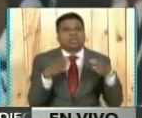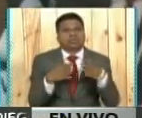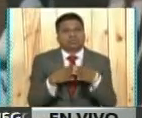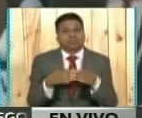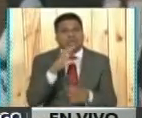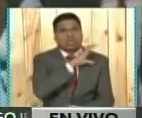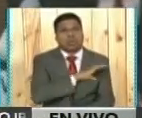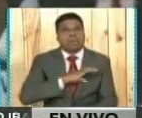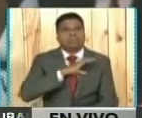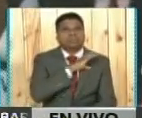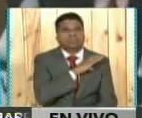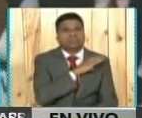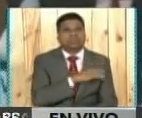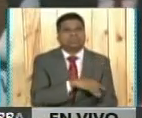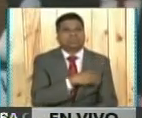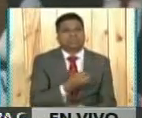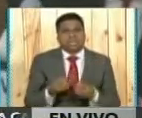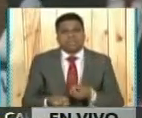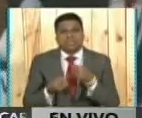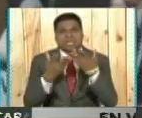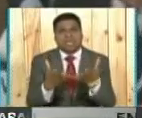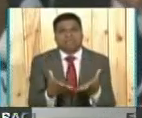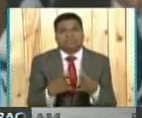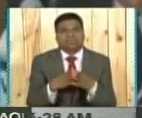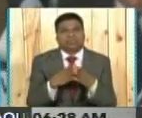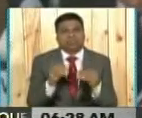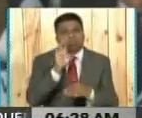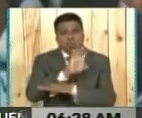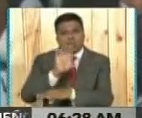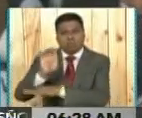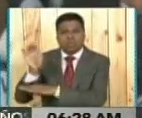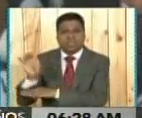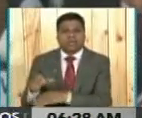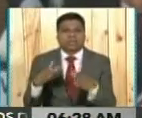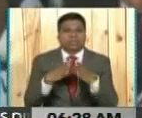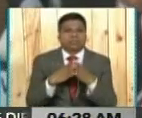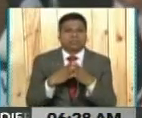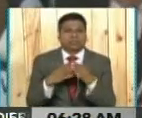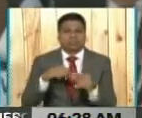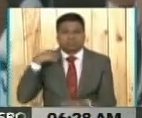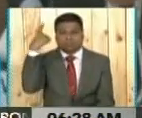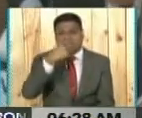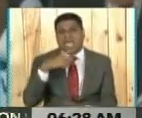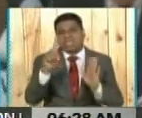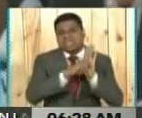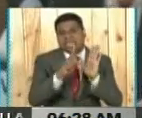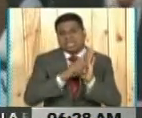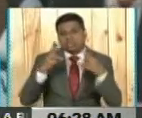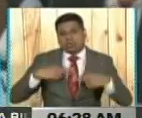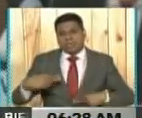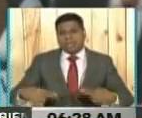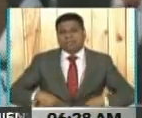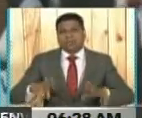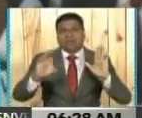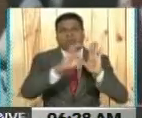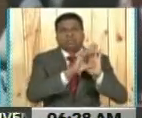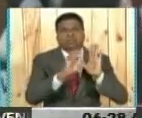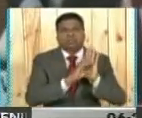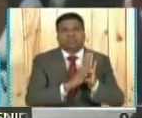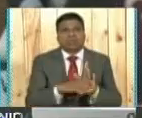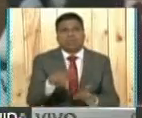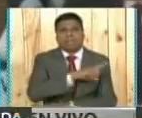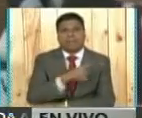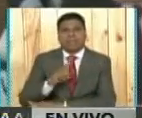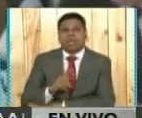Hechos Punibles, garantizando la protección a las víctimas y a la vigencia plena de los derechos humanos. La Constitución de Venezuela ordenó legislar contra